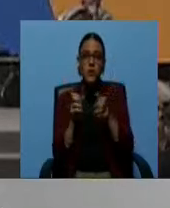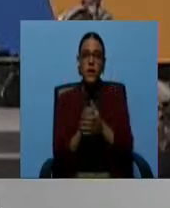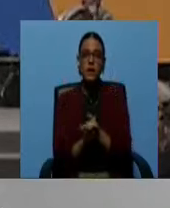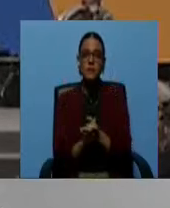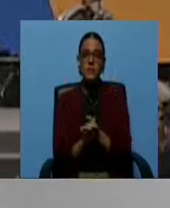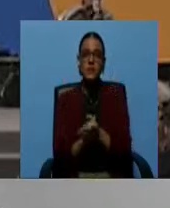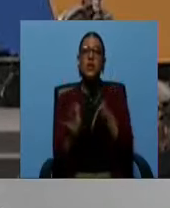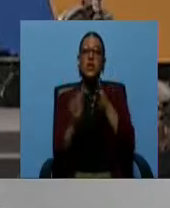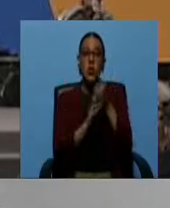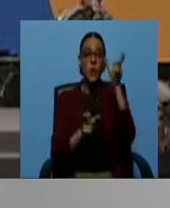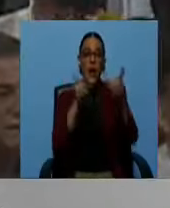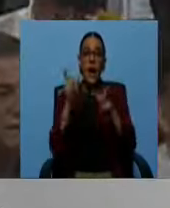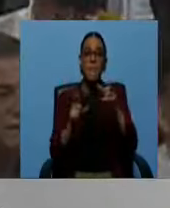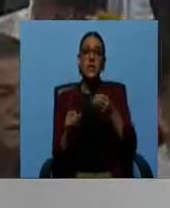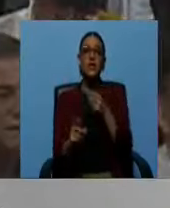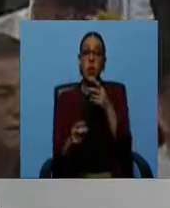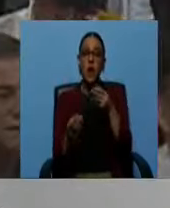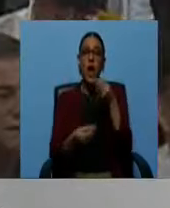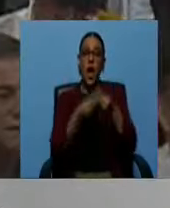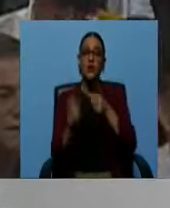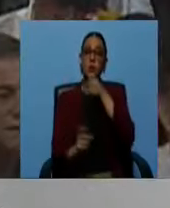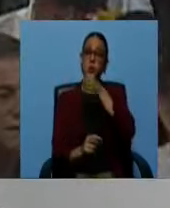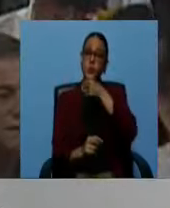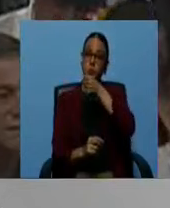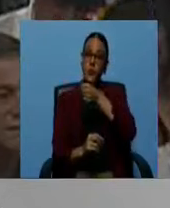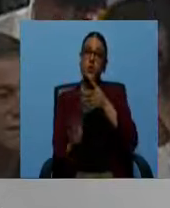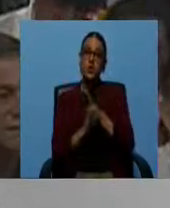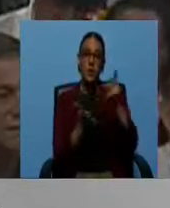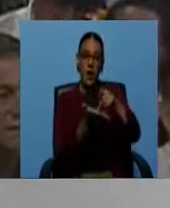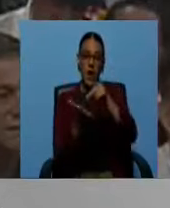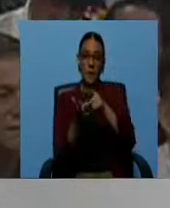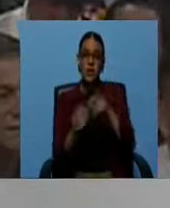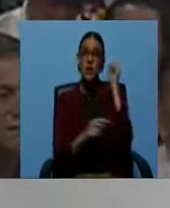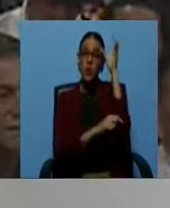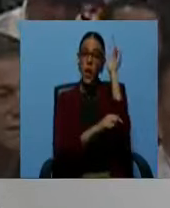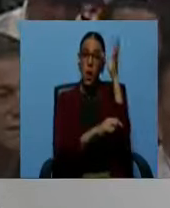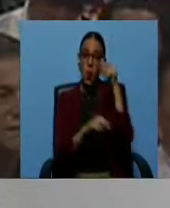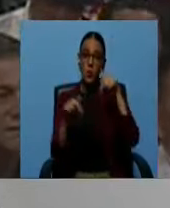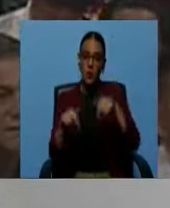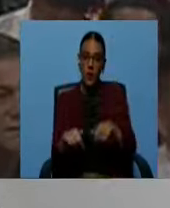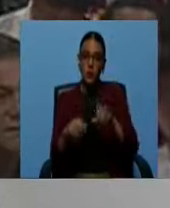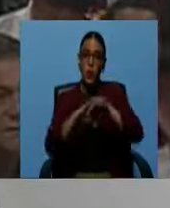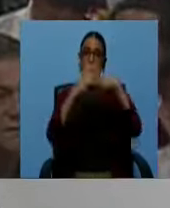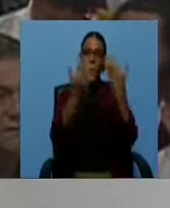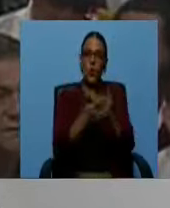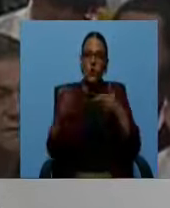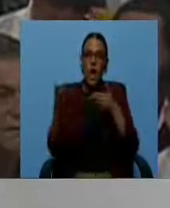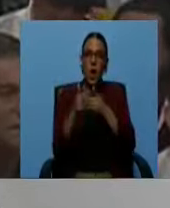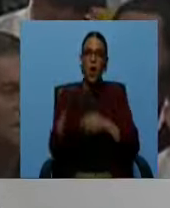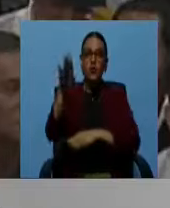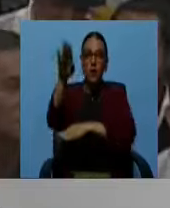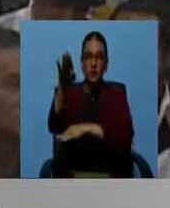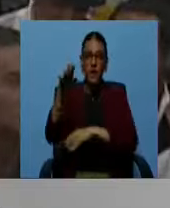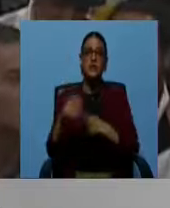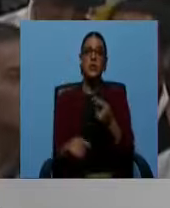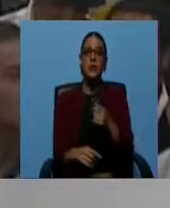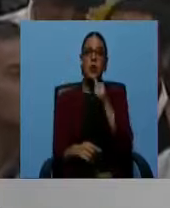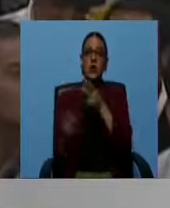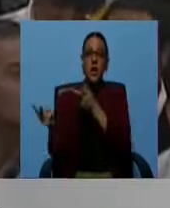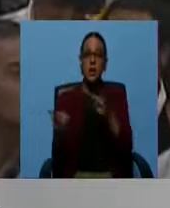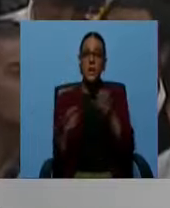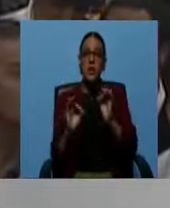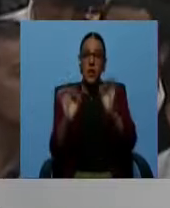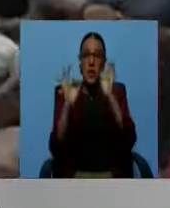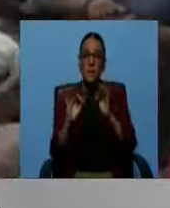las intervenciones de los participantes de este Congreso Mundial contra el Fascismo. Invitada el día de hoy